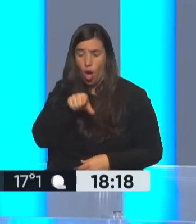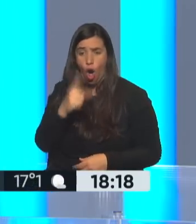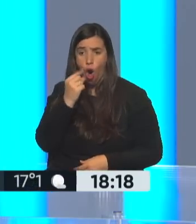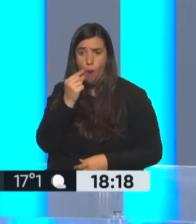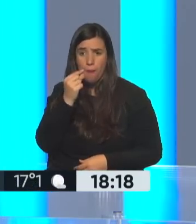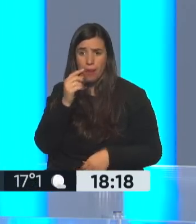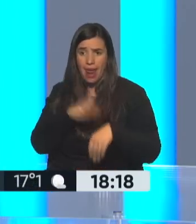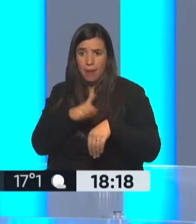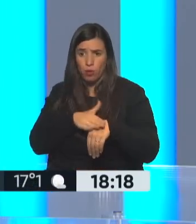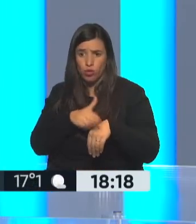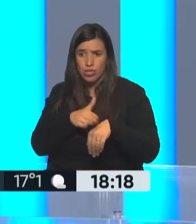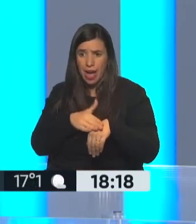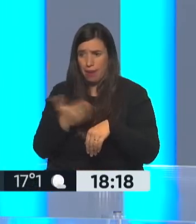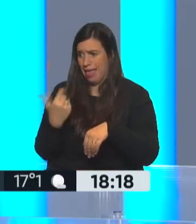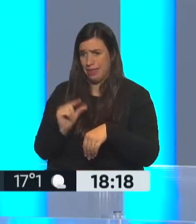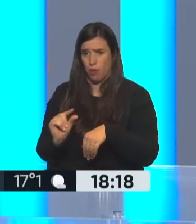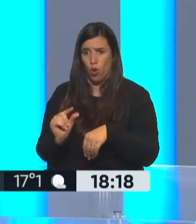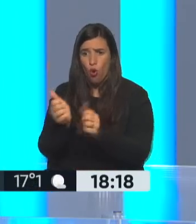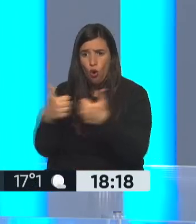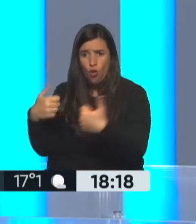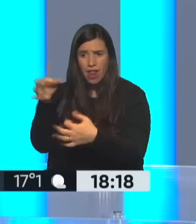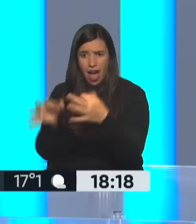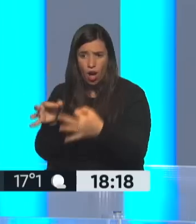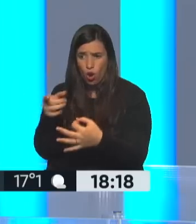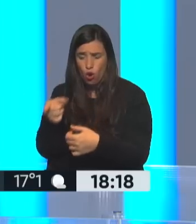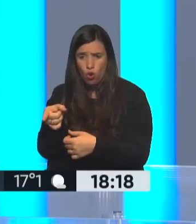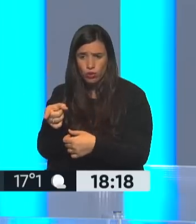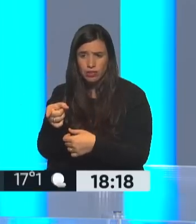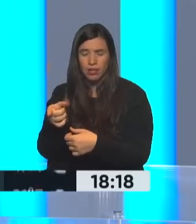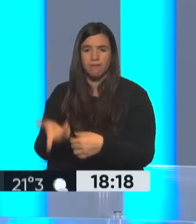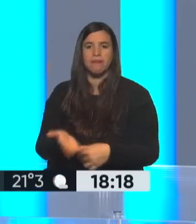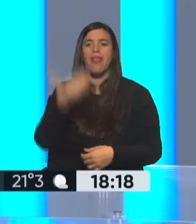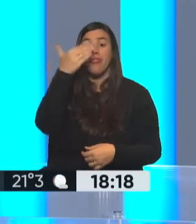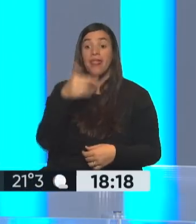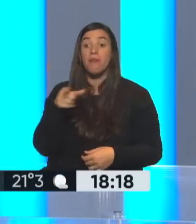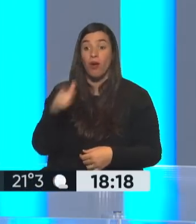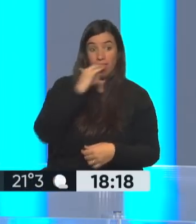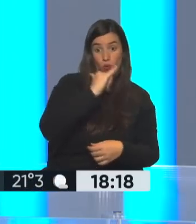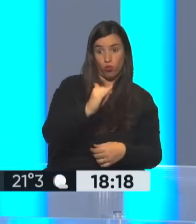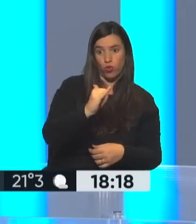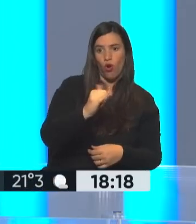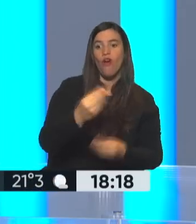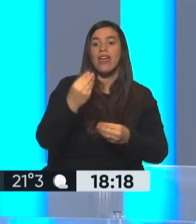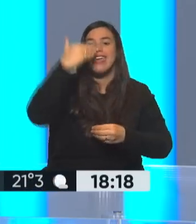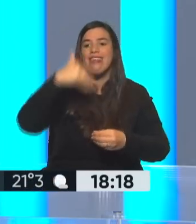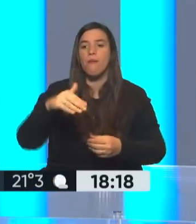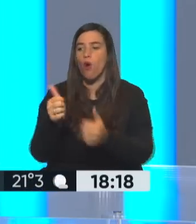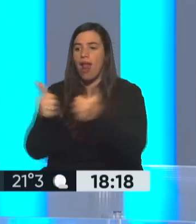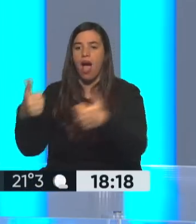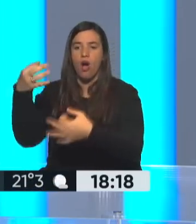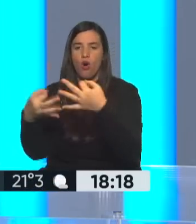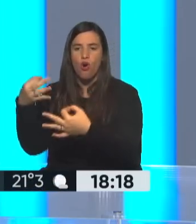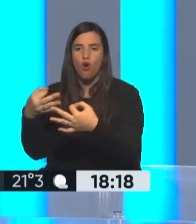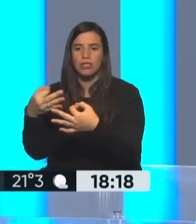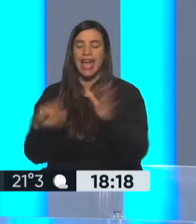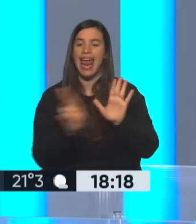inusitada. ¿Sabés qué le pasó a Héctor Marchi después de decir esto? la Corte sacó una resolución en la